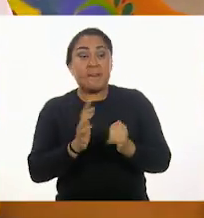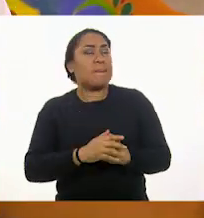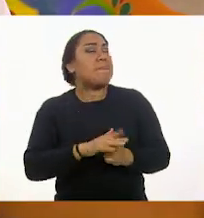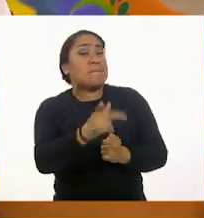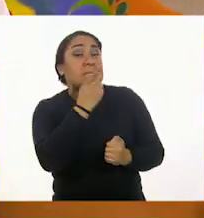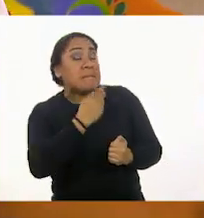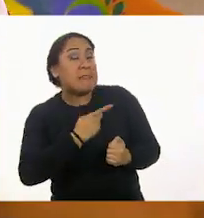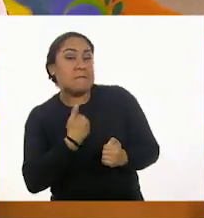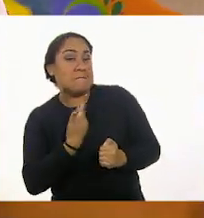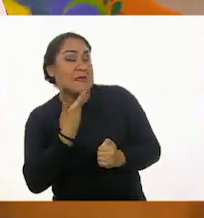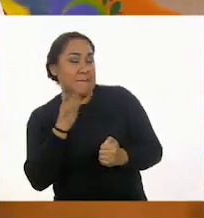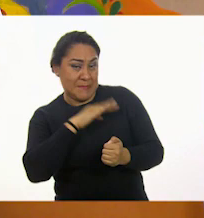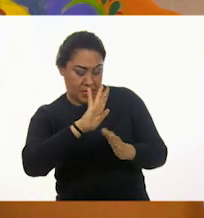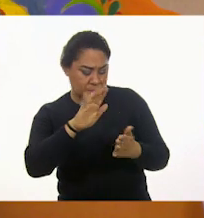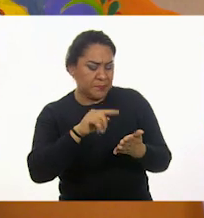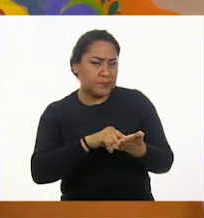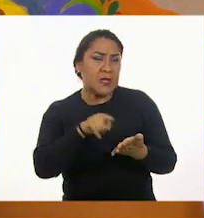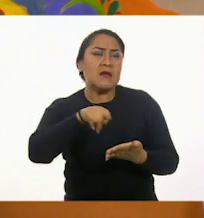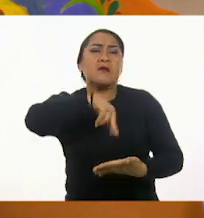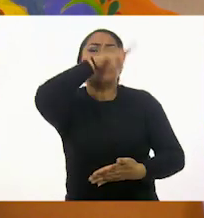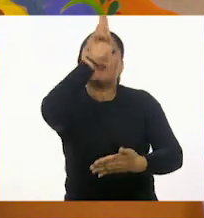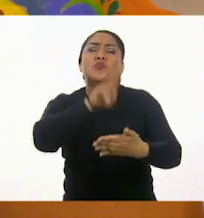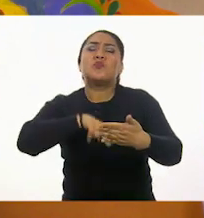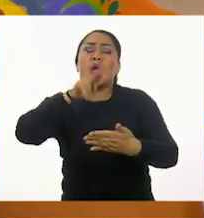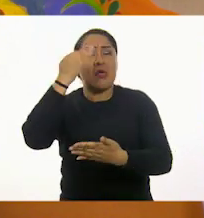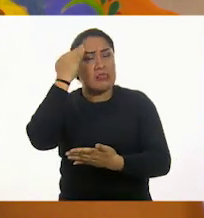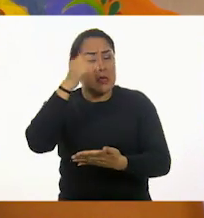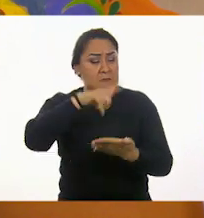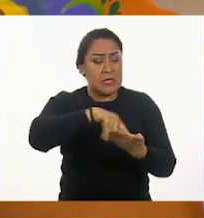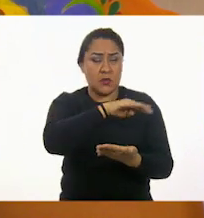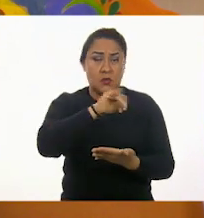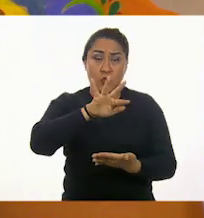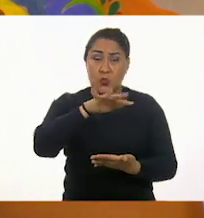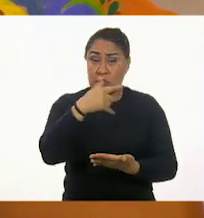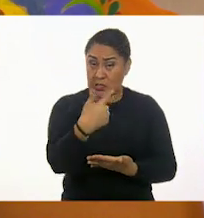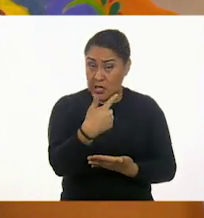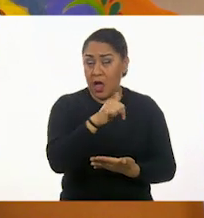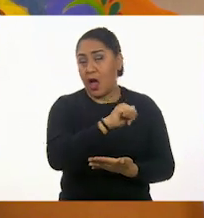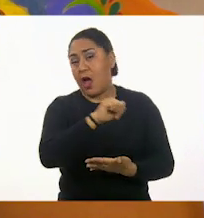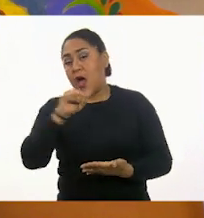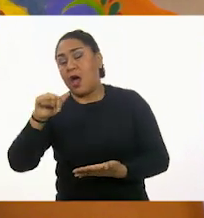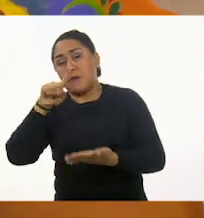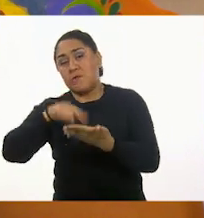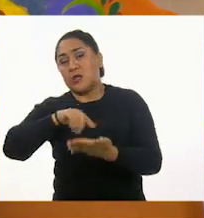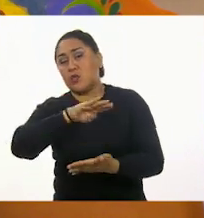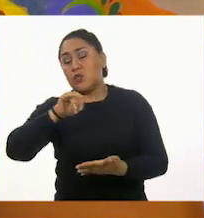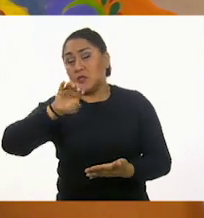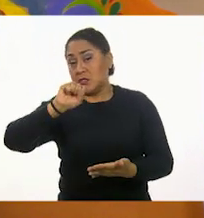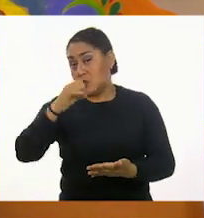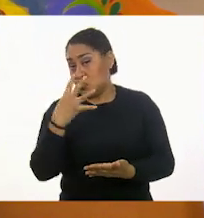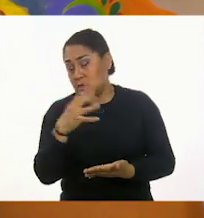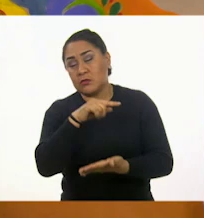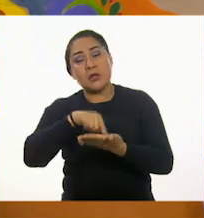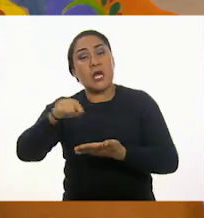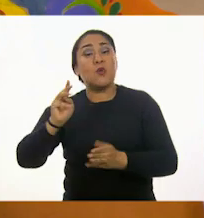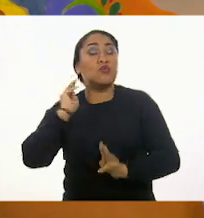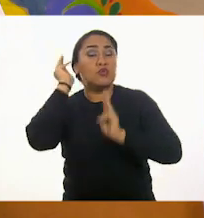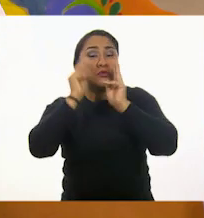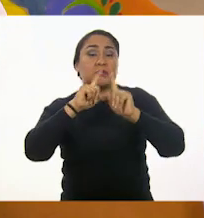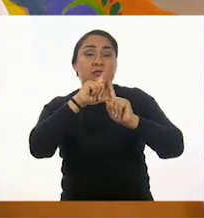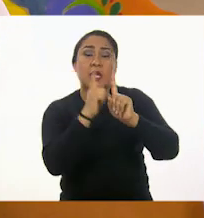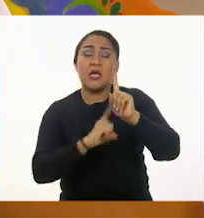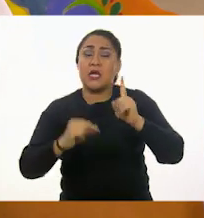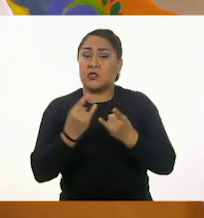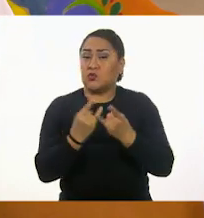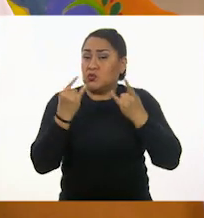estoy en lo correcto. Muy bien. A ver, fue un mural realizado entre 1957 y 1964 en el Museo Nacional de